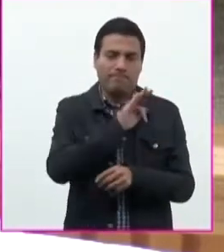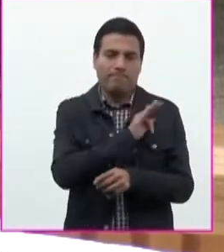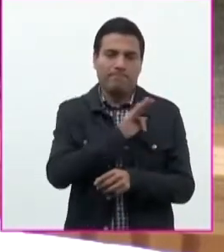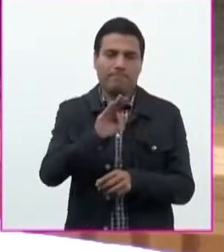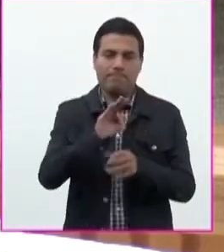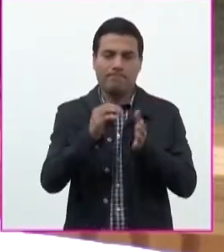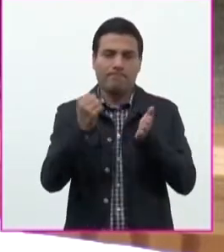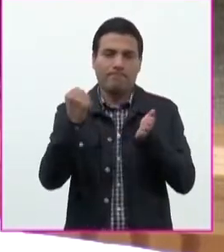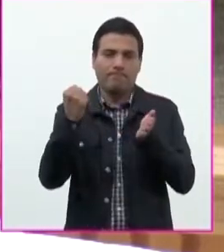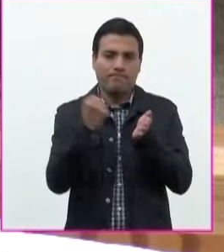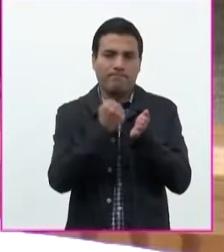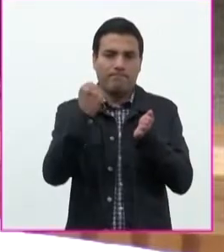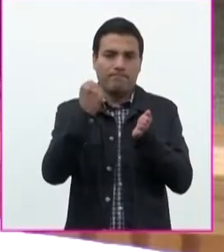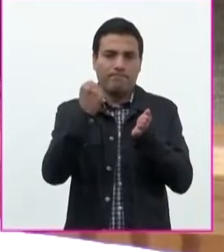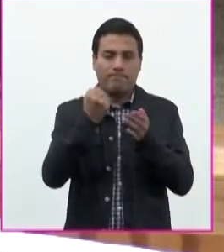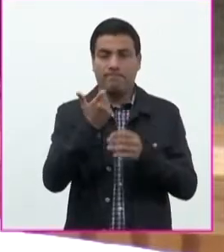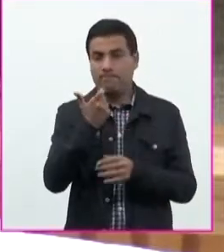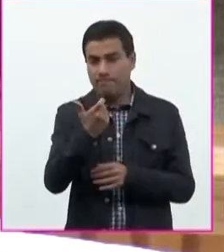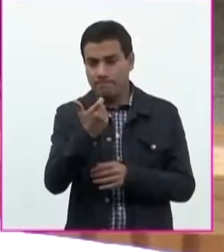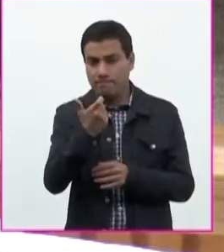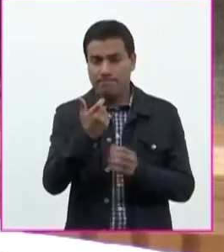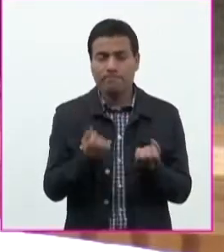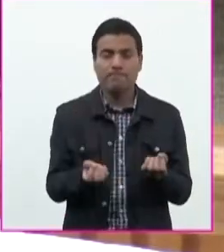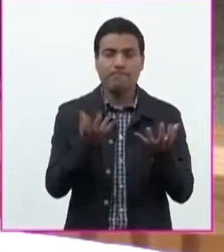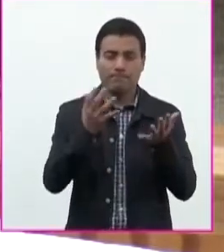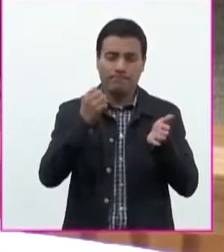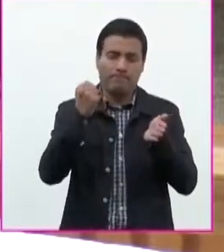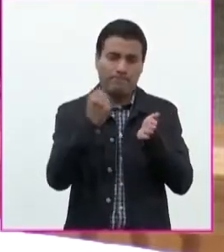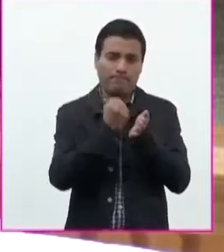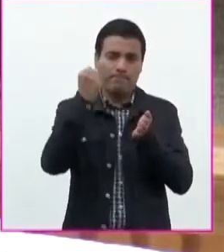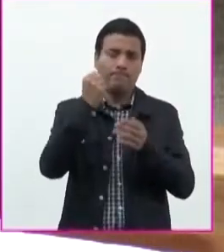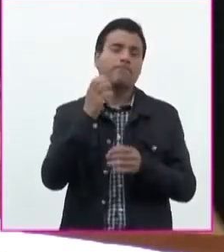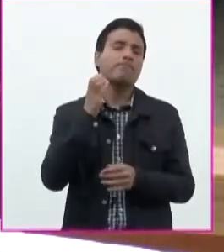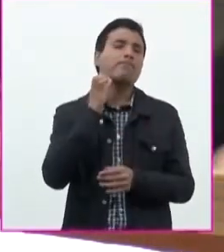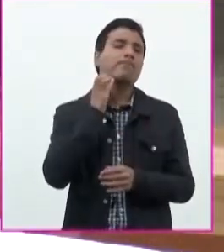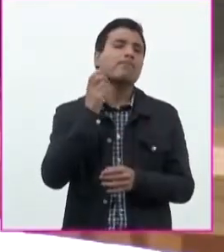él el presupuesto de egreso